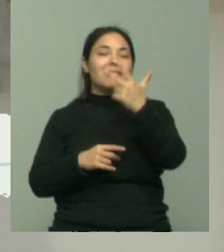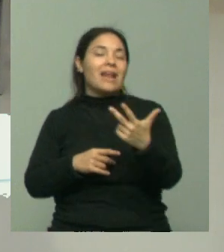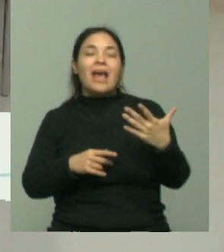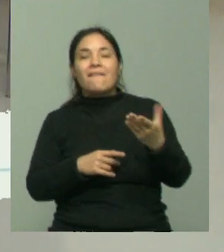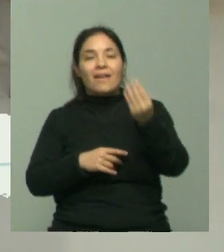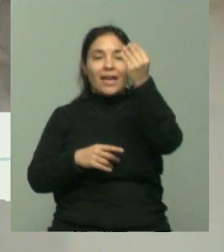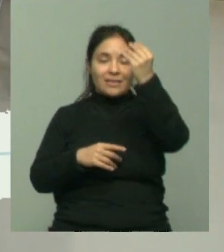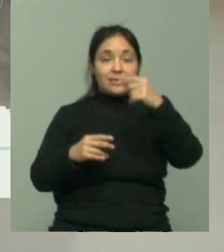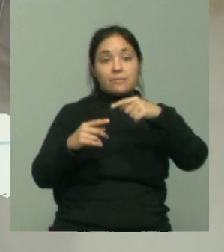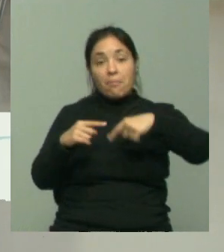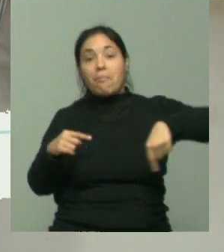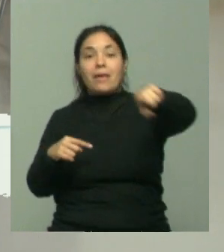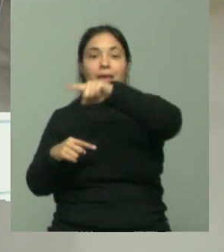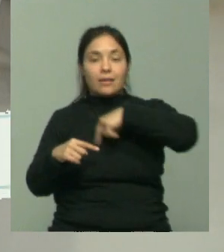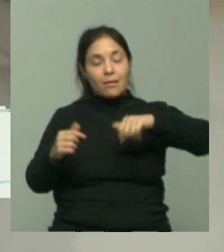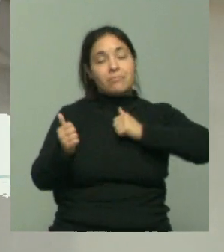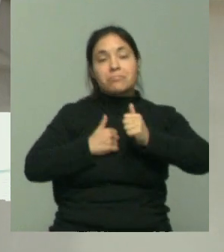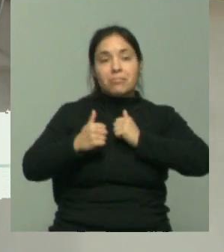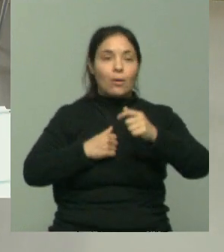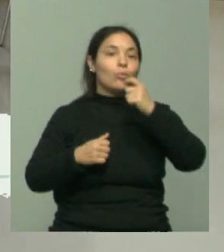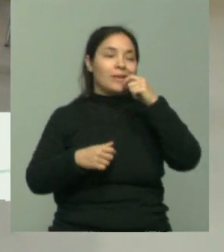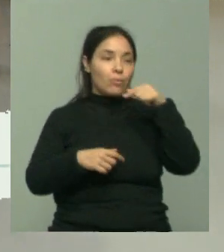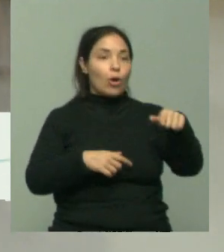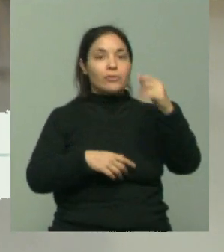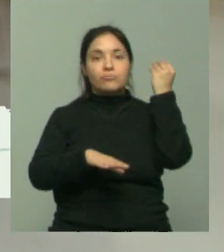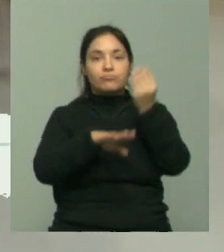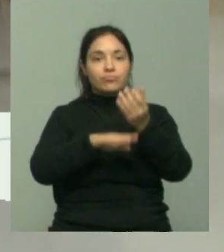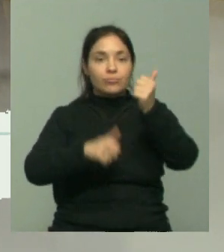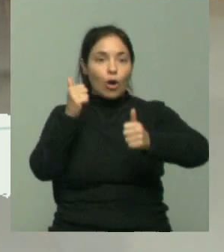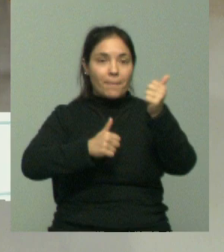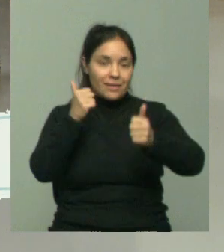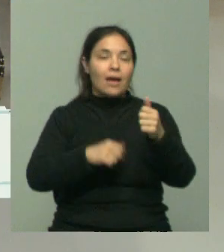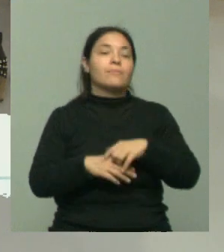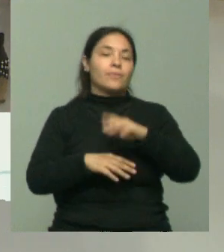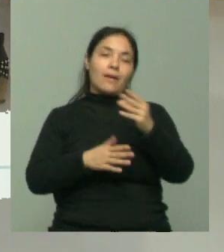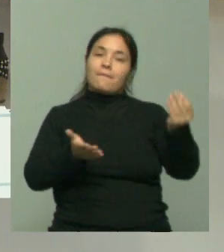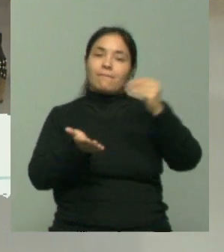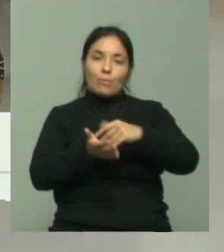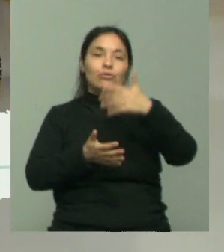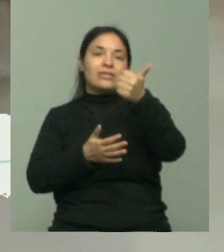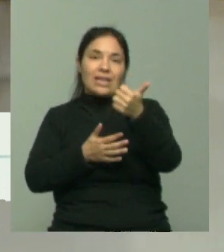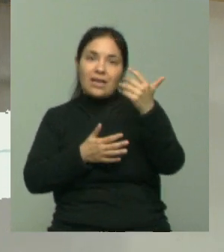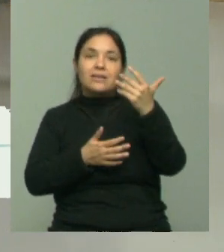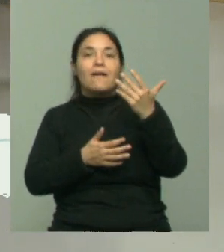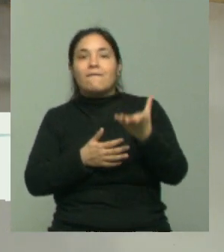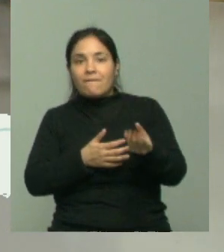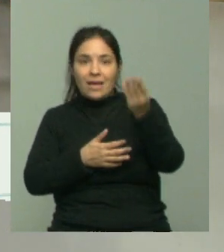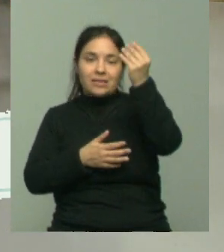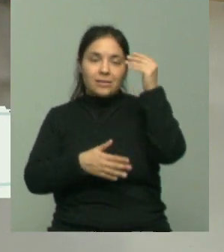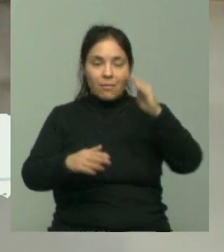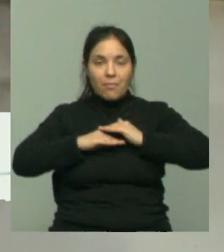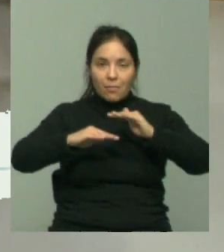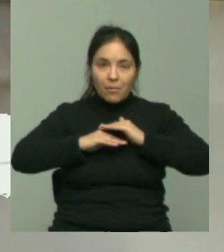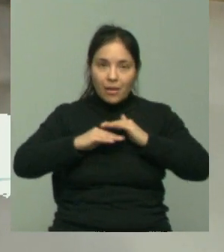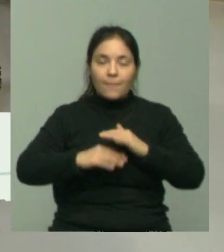uh-huh. y ya cuando tienen un desarrollo, que ya están compitiendo, estamos haciendo 6 entrenamientos semanales. ¿A qué edad pueden empezar los chicos a